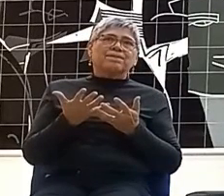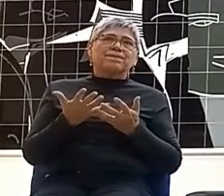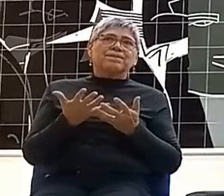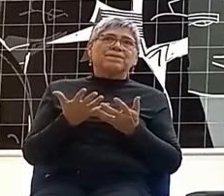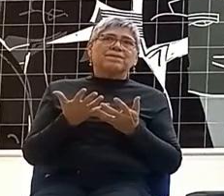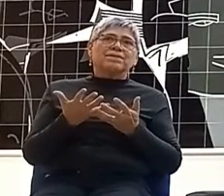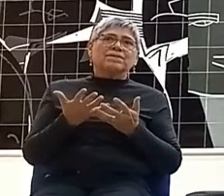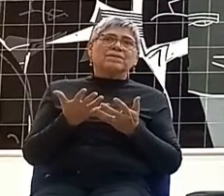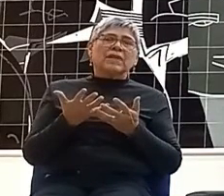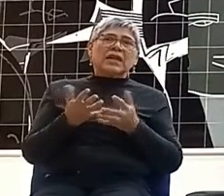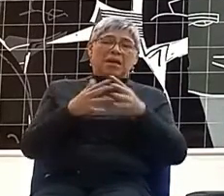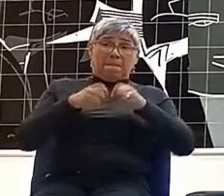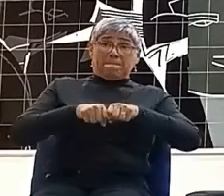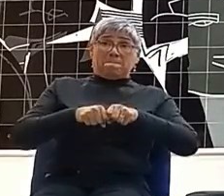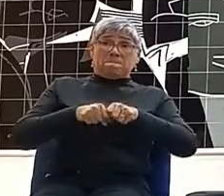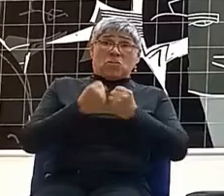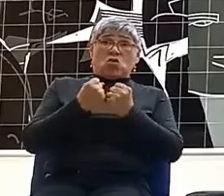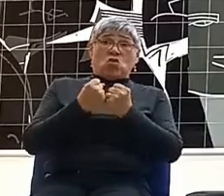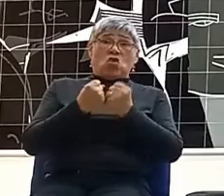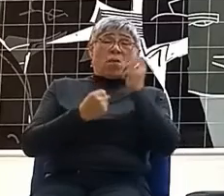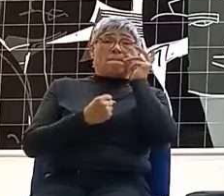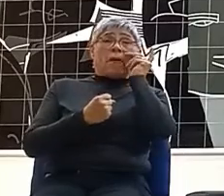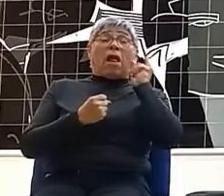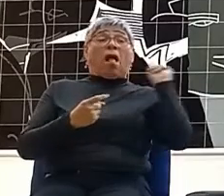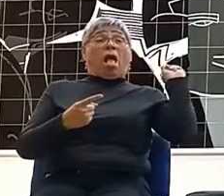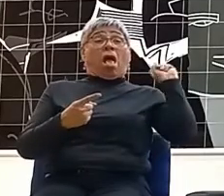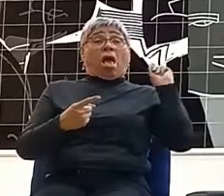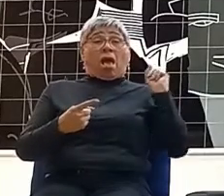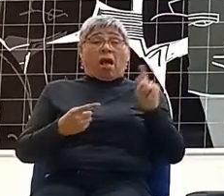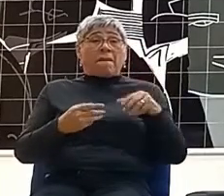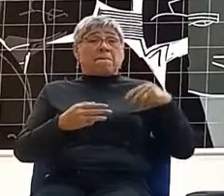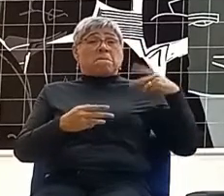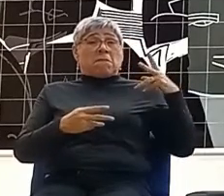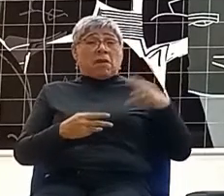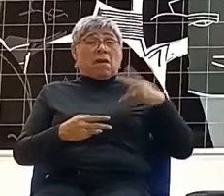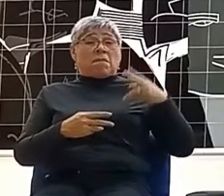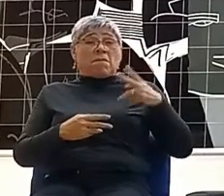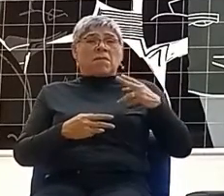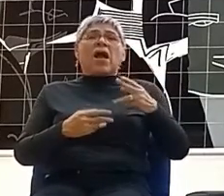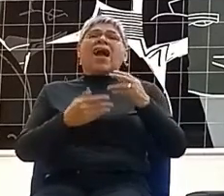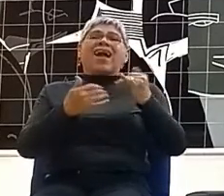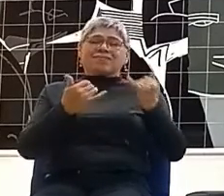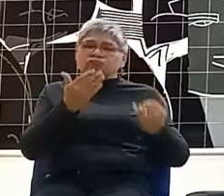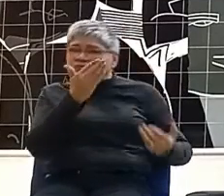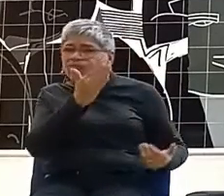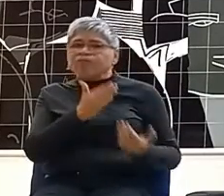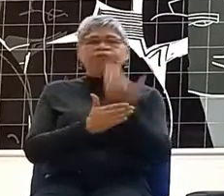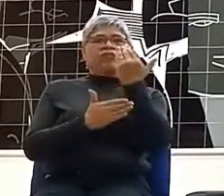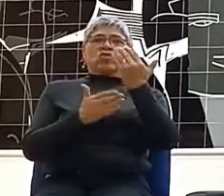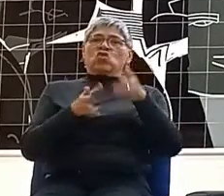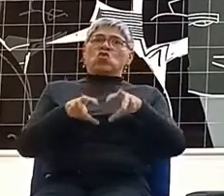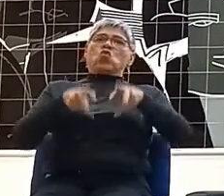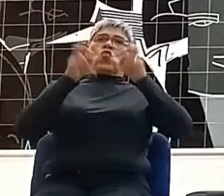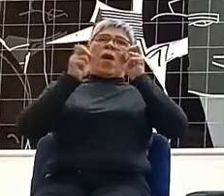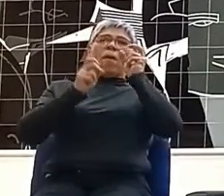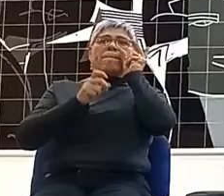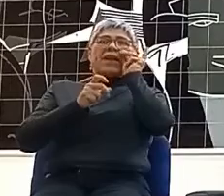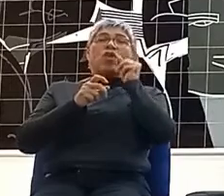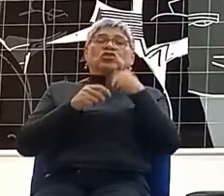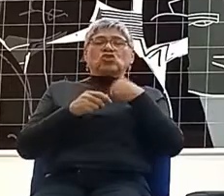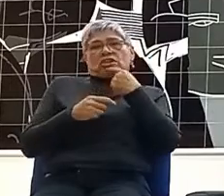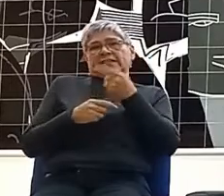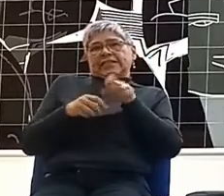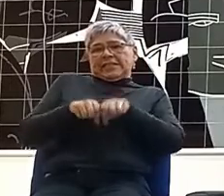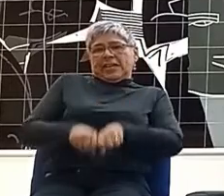romper físicamente con la Pereira tradicional y pasar a una ciudad más moderna. Y digo romper porque